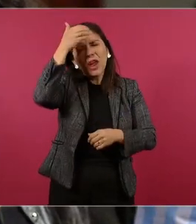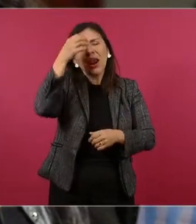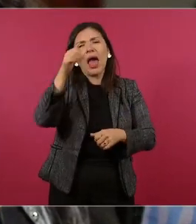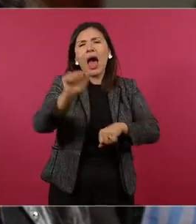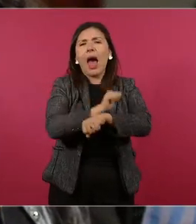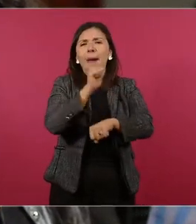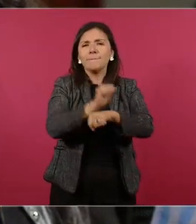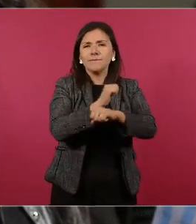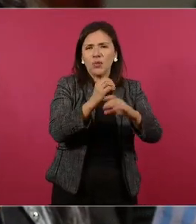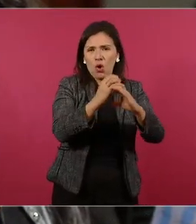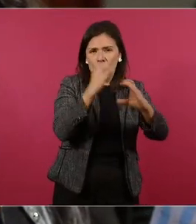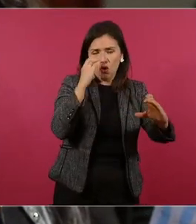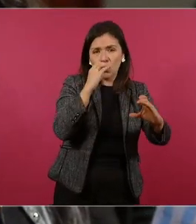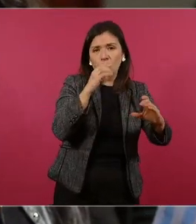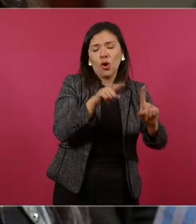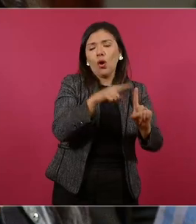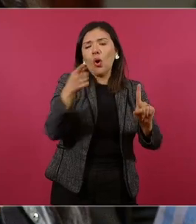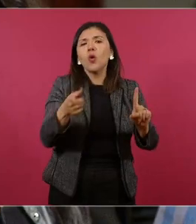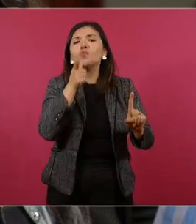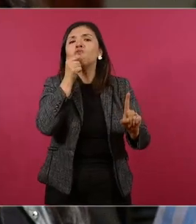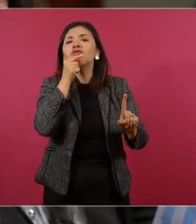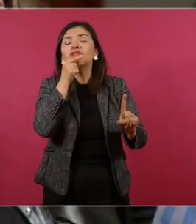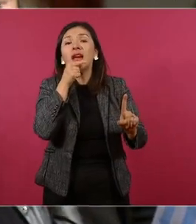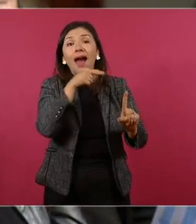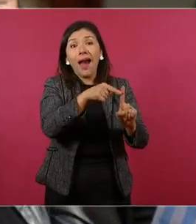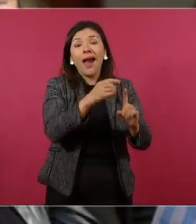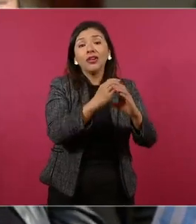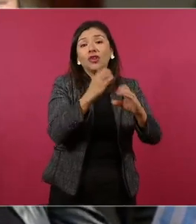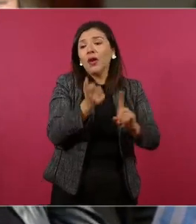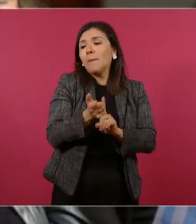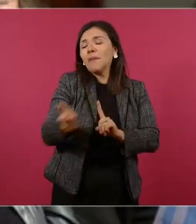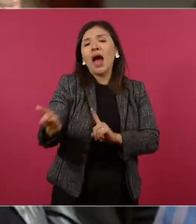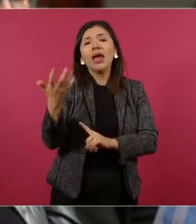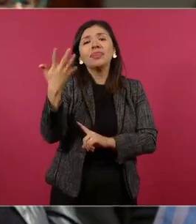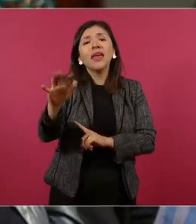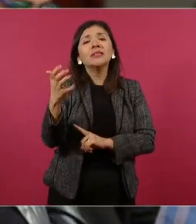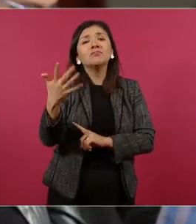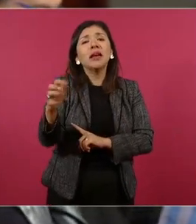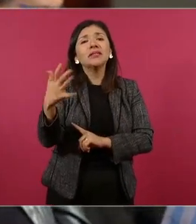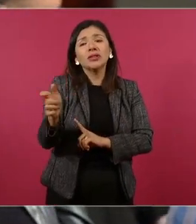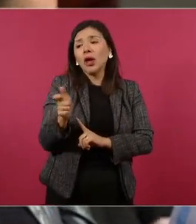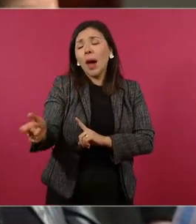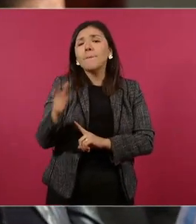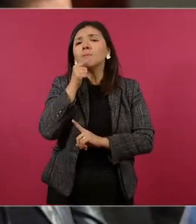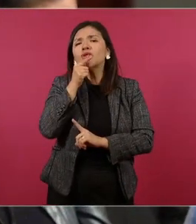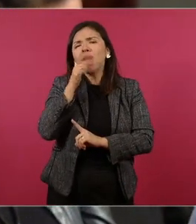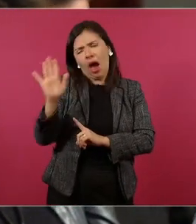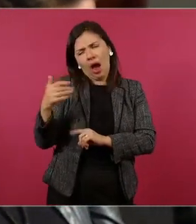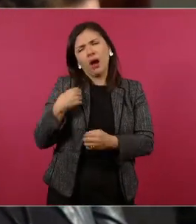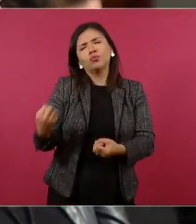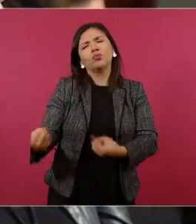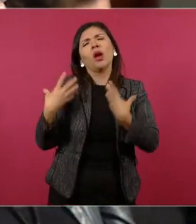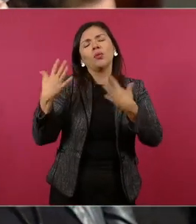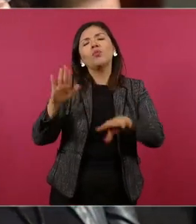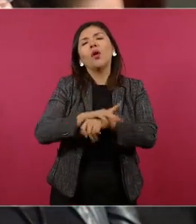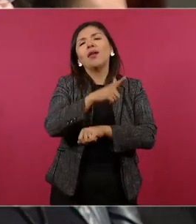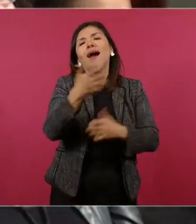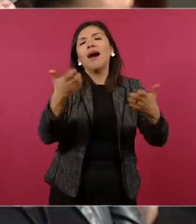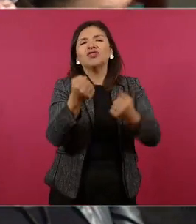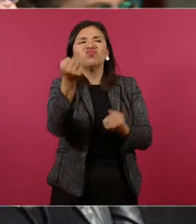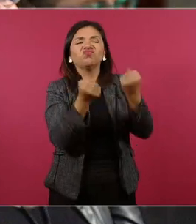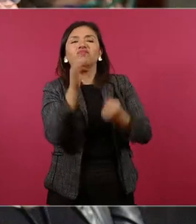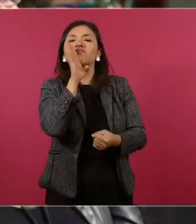y un policía el chófer del camión le dio 10 pesos al policía para que lo dejara ir porque había cometido una